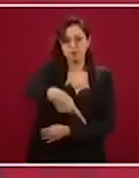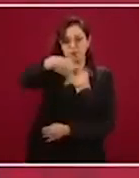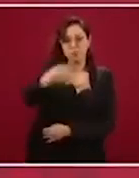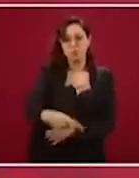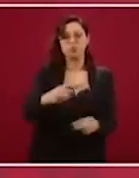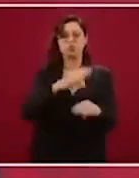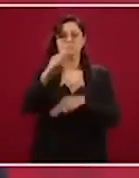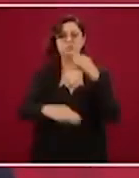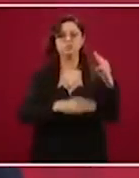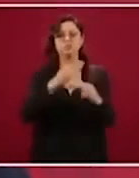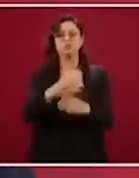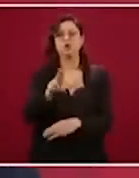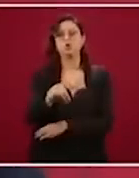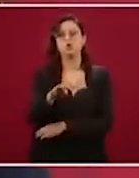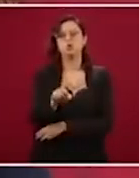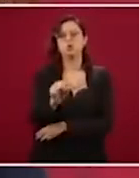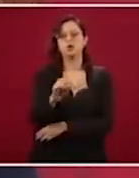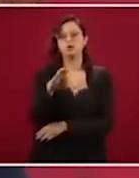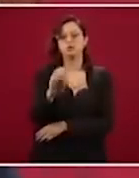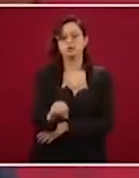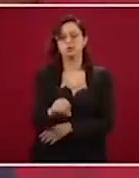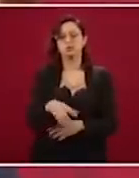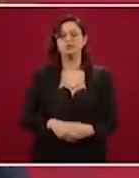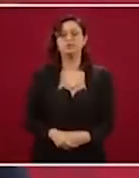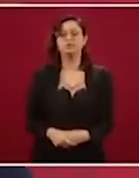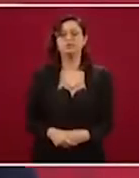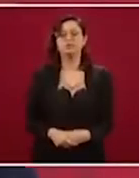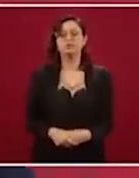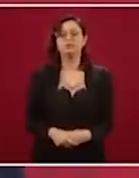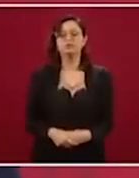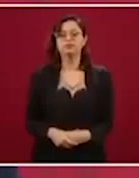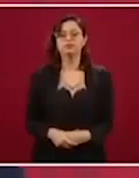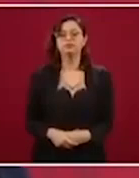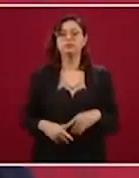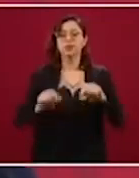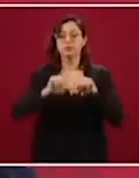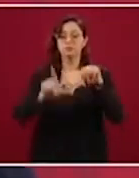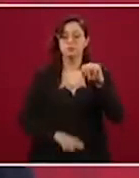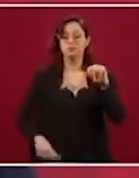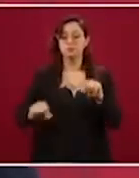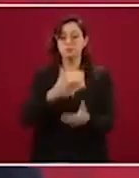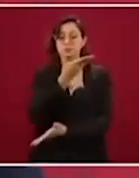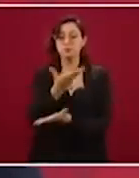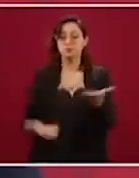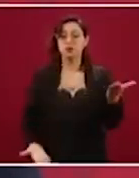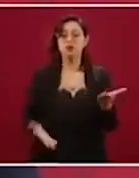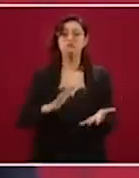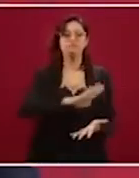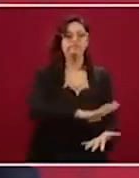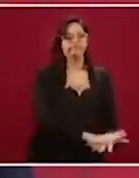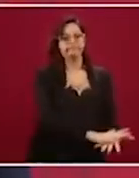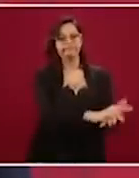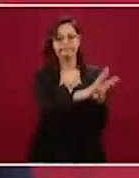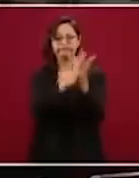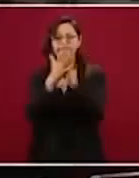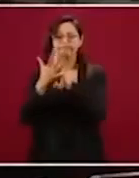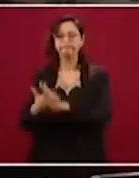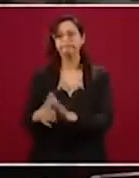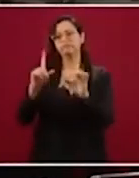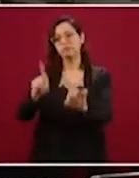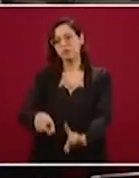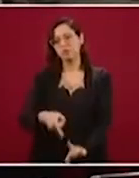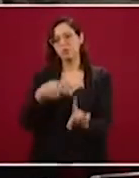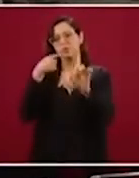Mundial de la UNESCO. México hoy vive un profundo proceso de transformación que busca la solidaridad y